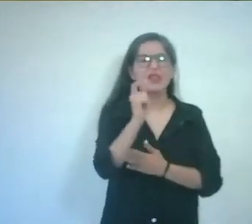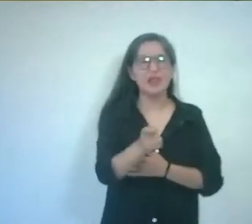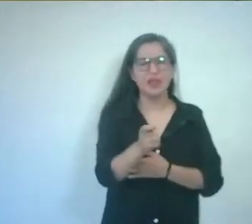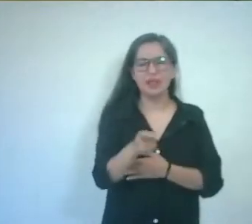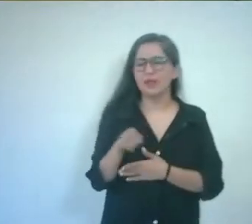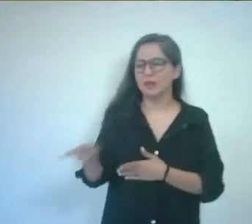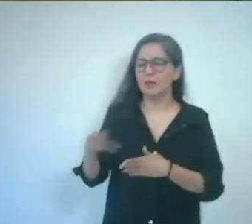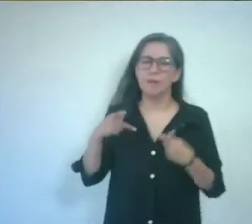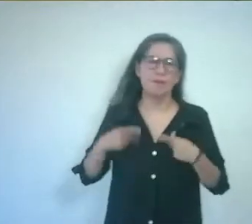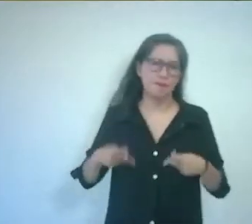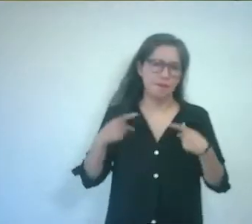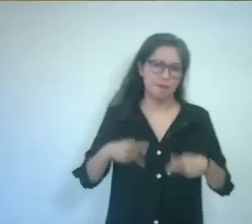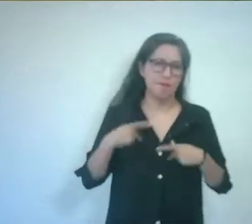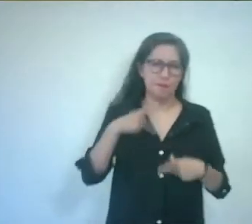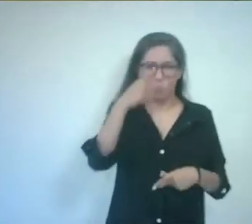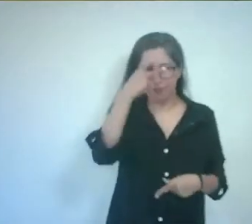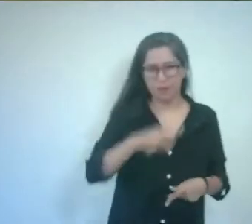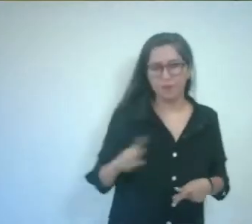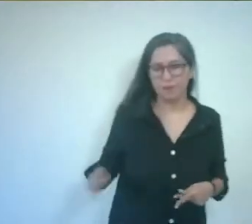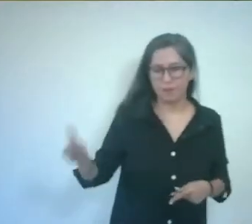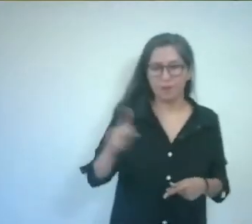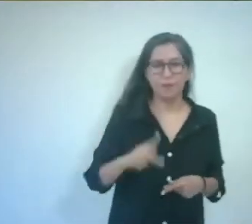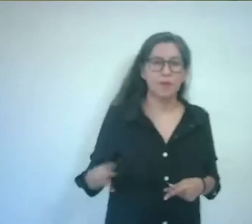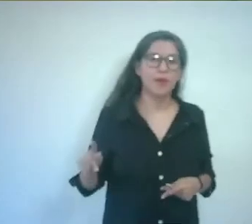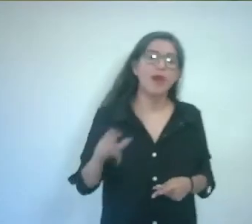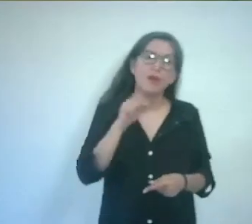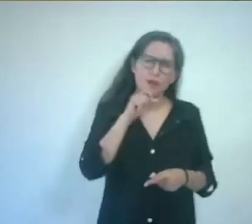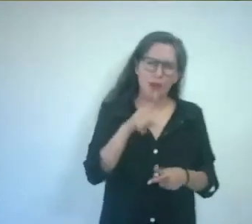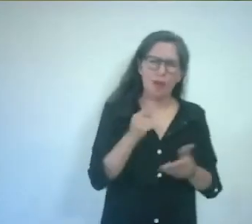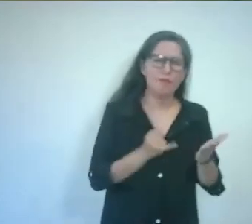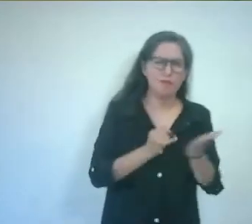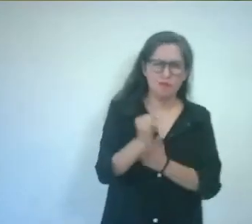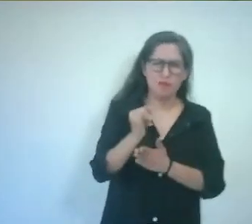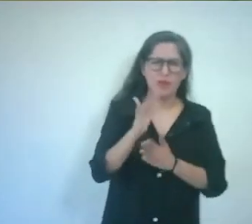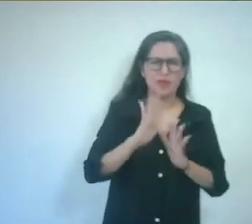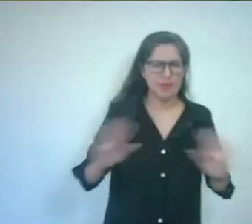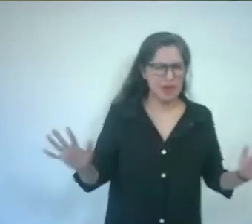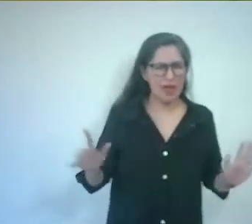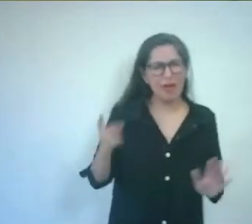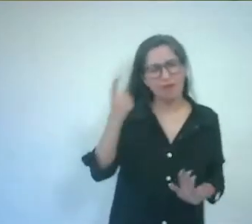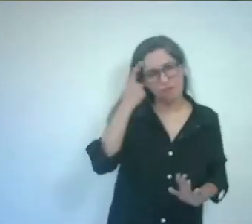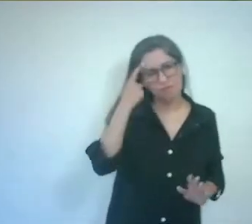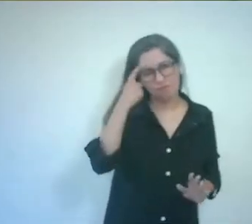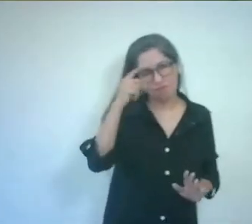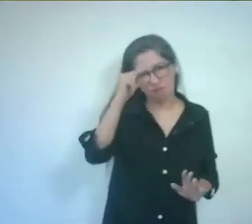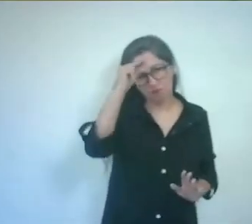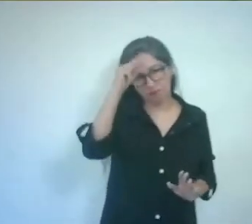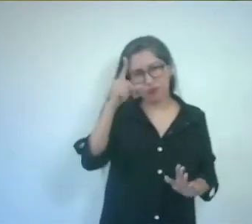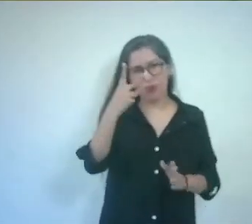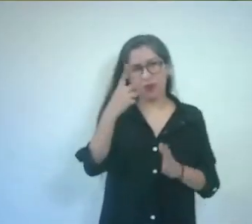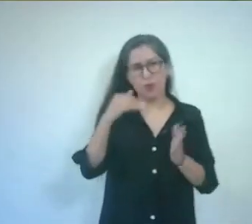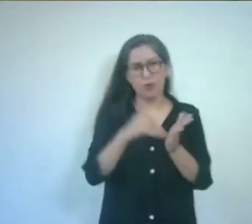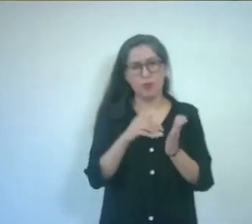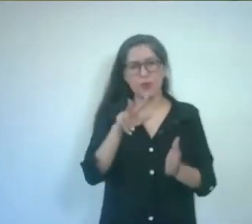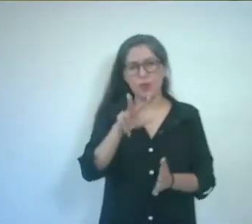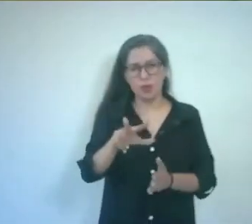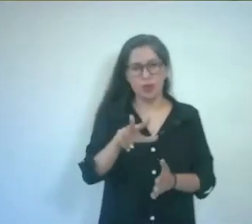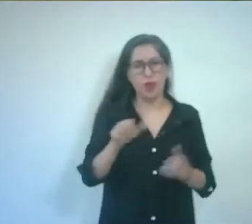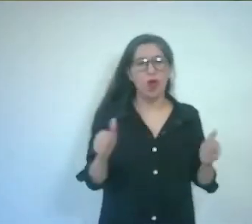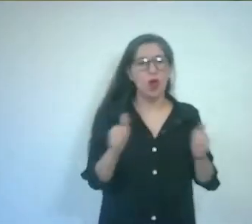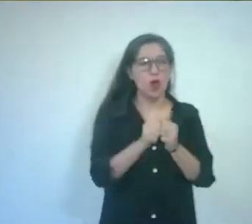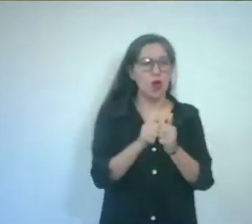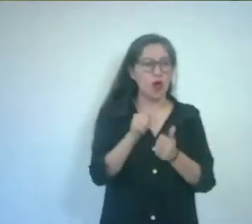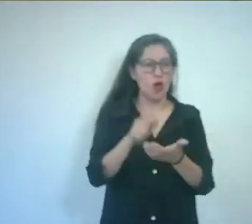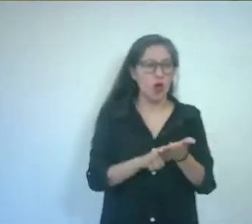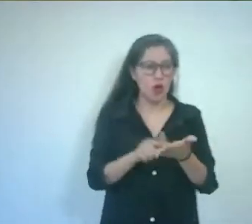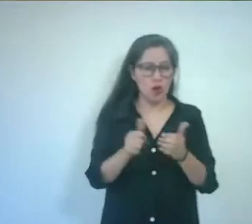de México, que también ya tomó decisiones inteligentes en el 2018 con la transformación y